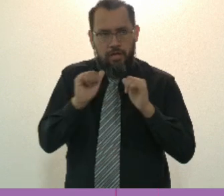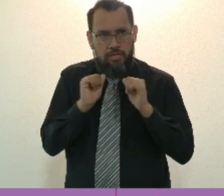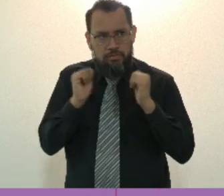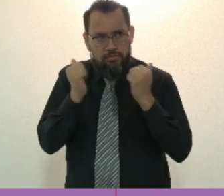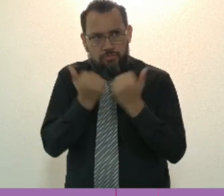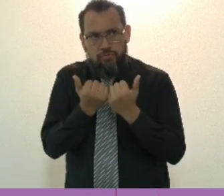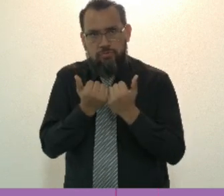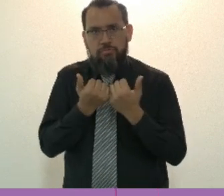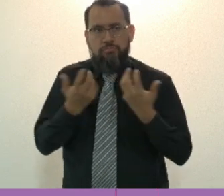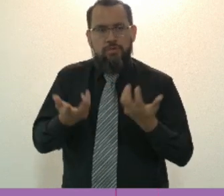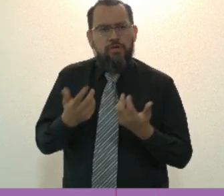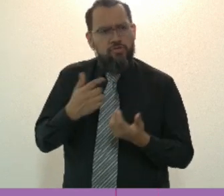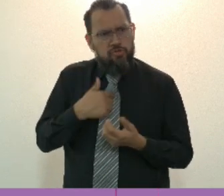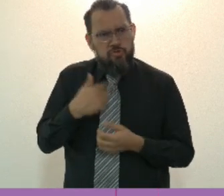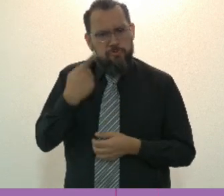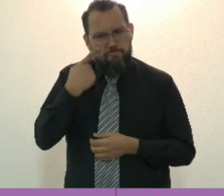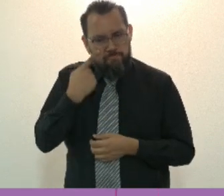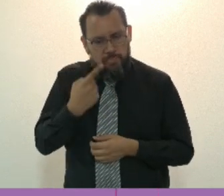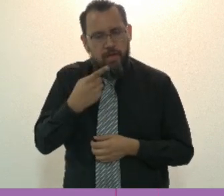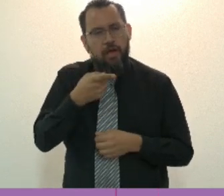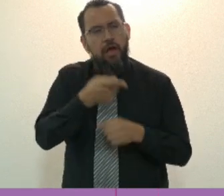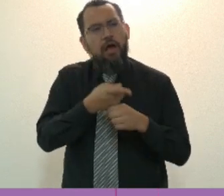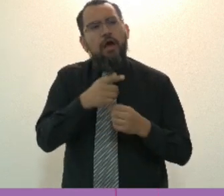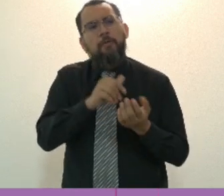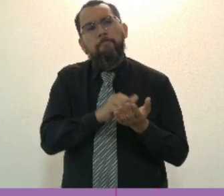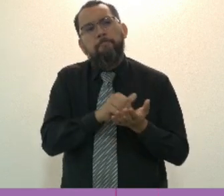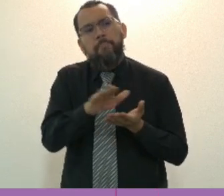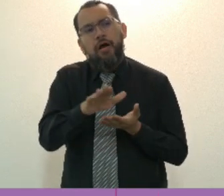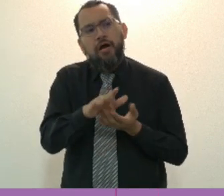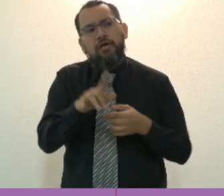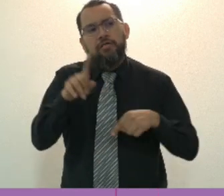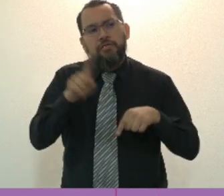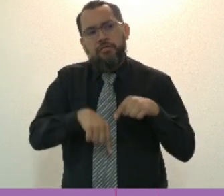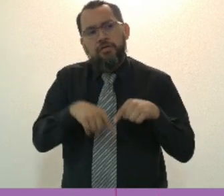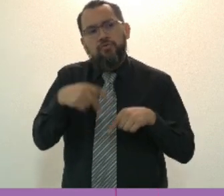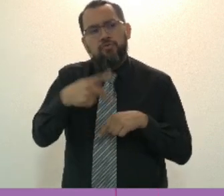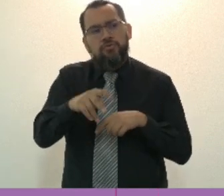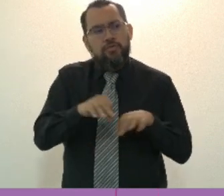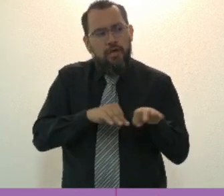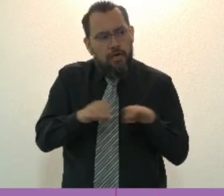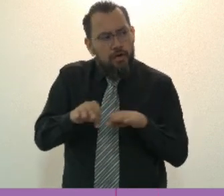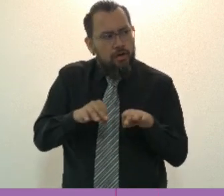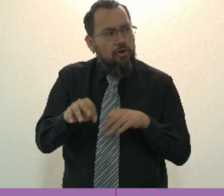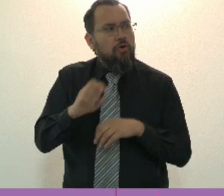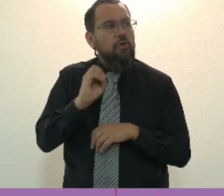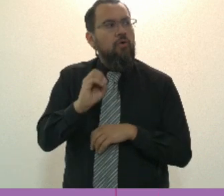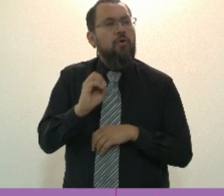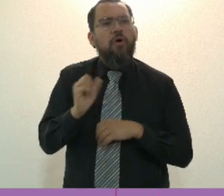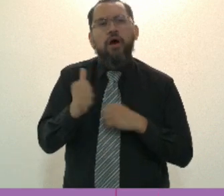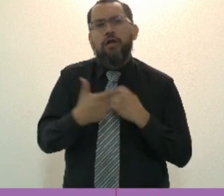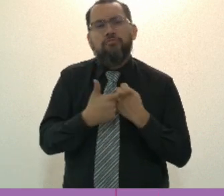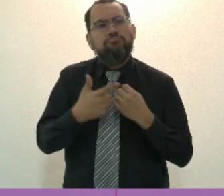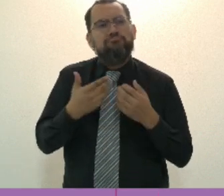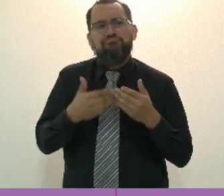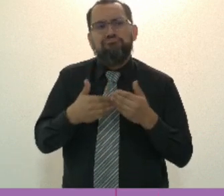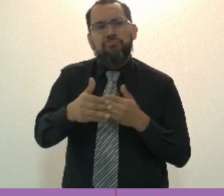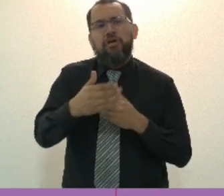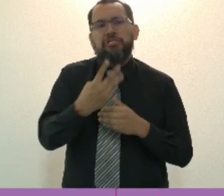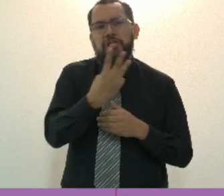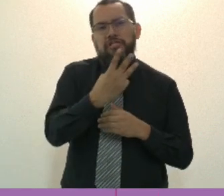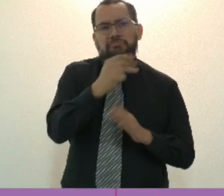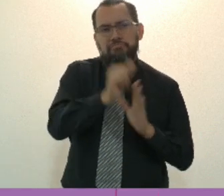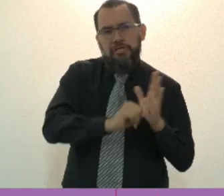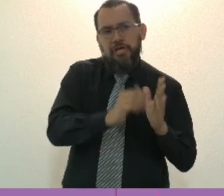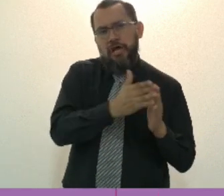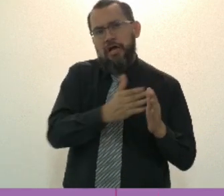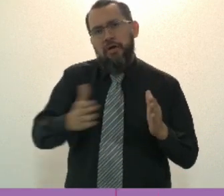por algo más sustancioso, una destitución de empleo, cargo, comisión, o la inhabilitación, pues ¿qué les parece? De 3 meses a 1 año, creo